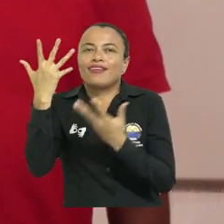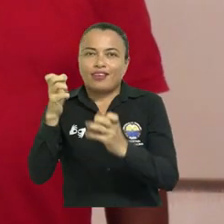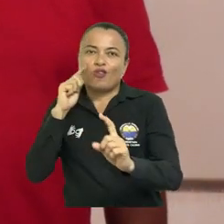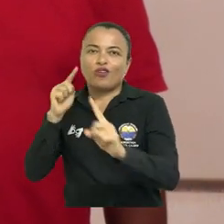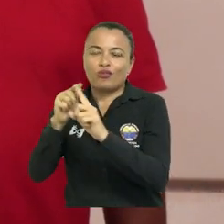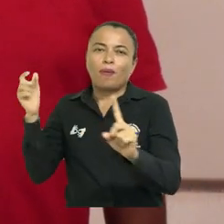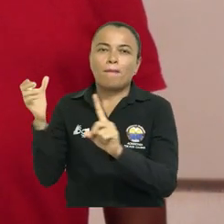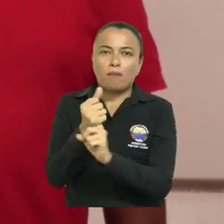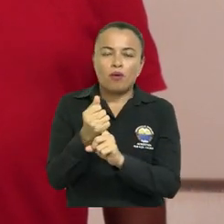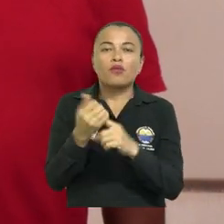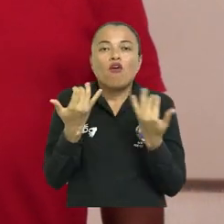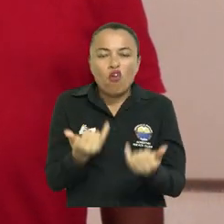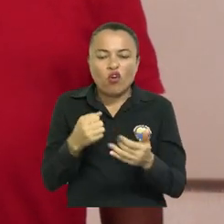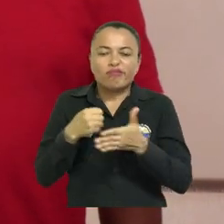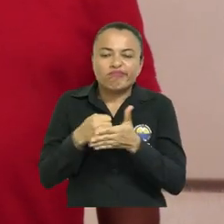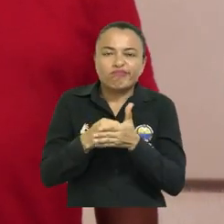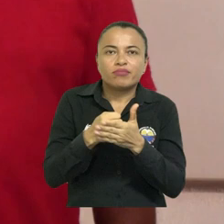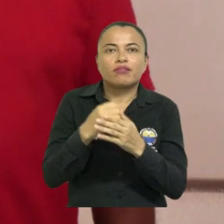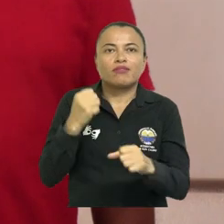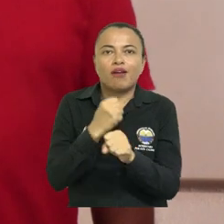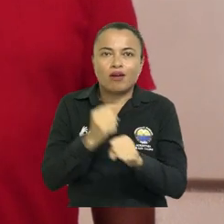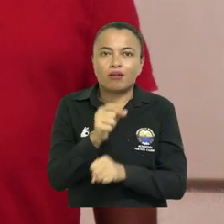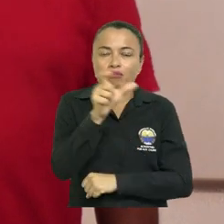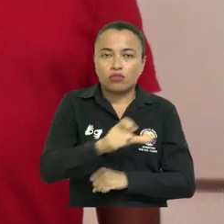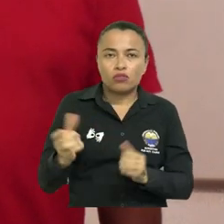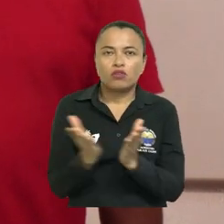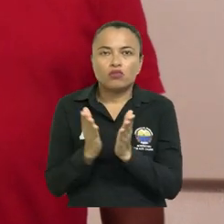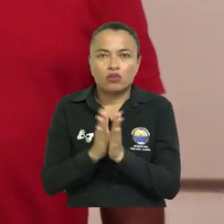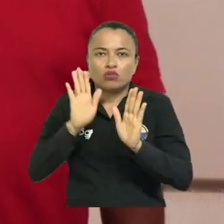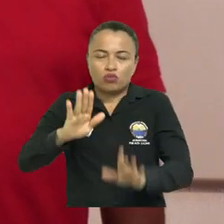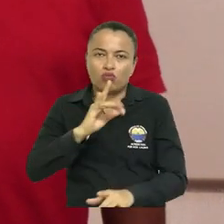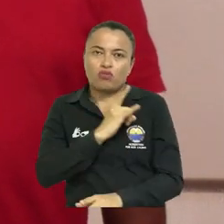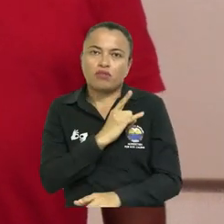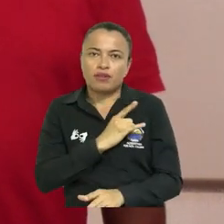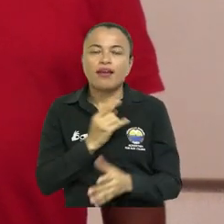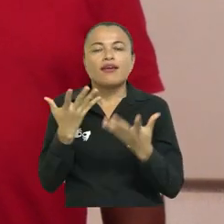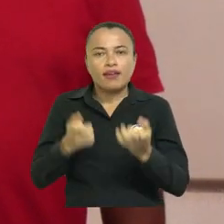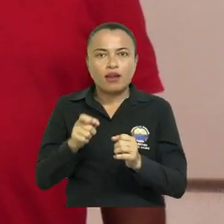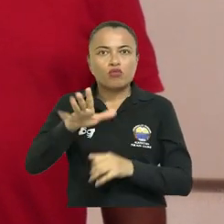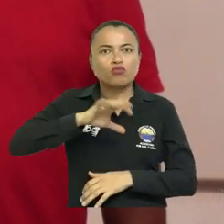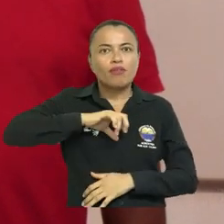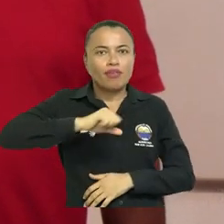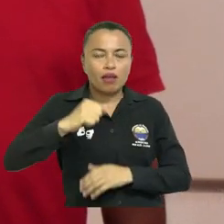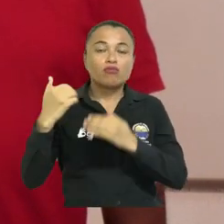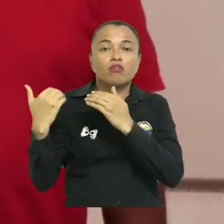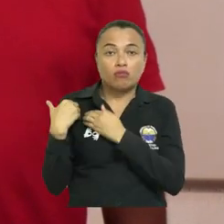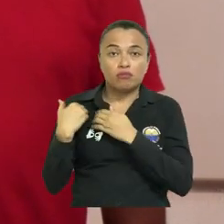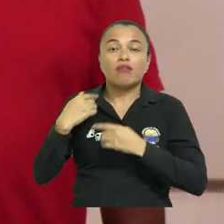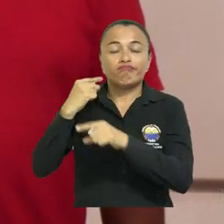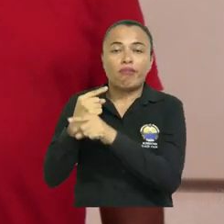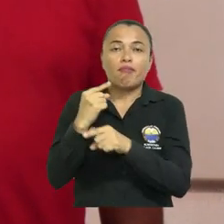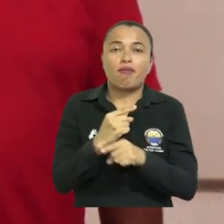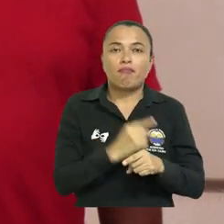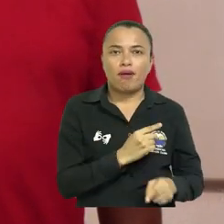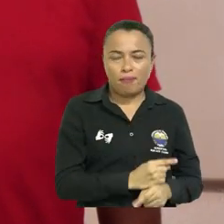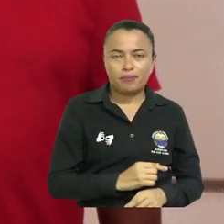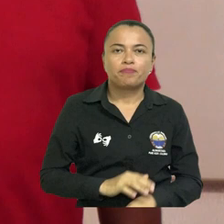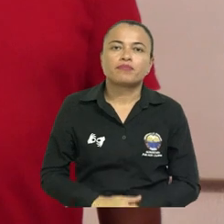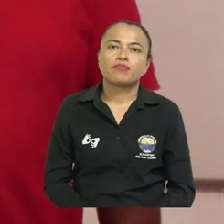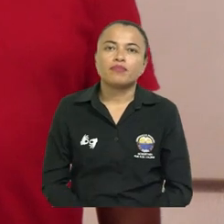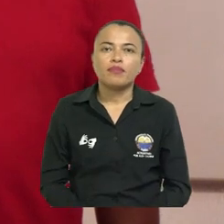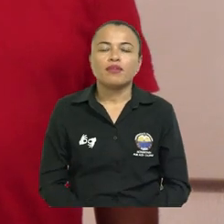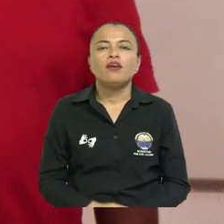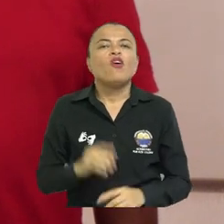velar y trabajar por los estudiantes universitarios. Queremos hacer cumplir los derechos y deberes de cada uno de nosotros, los